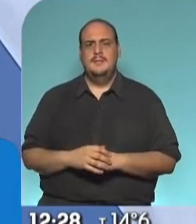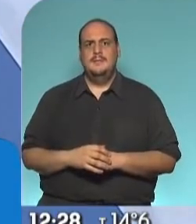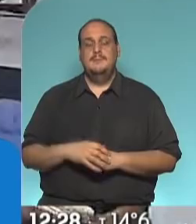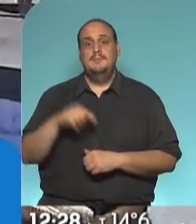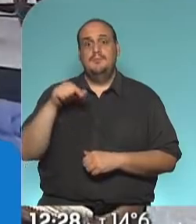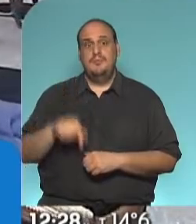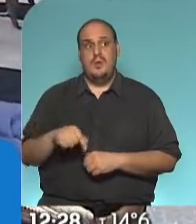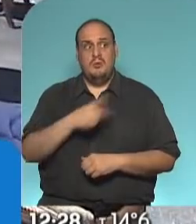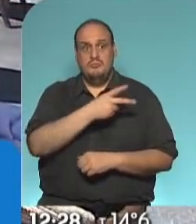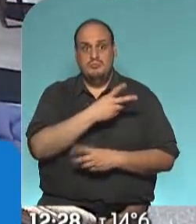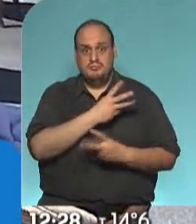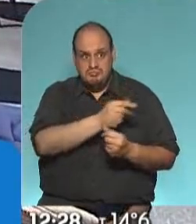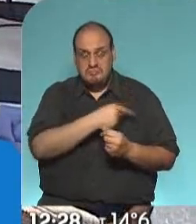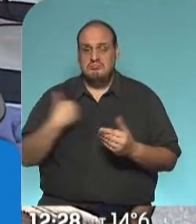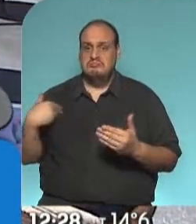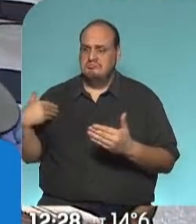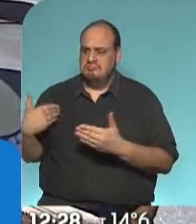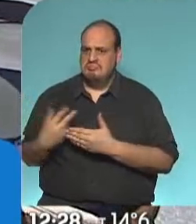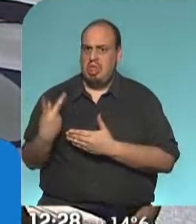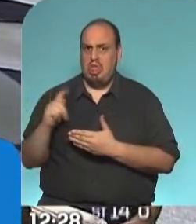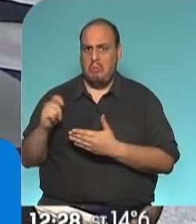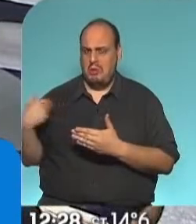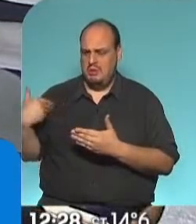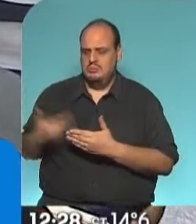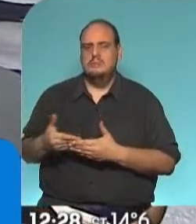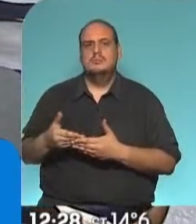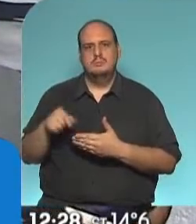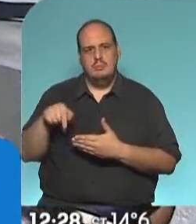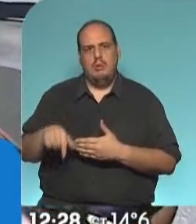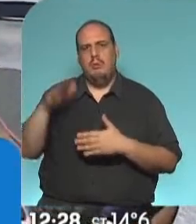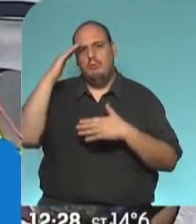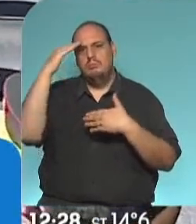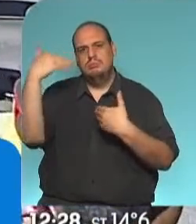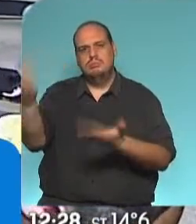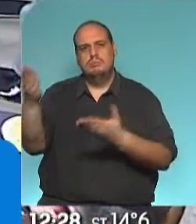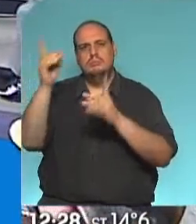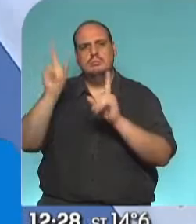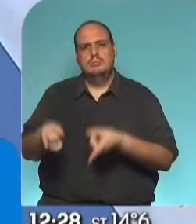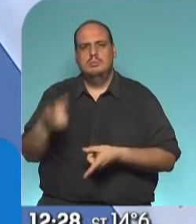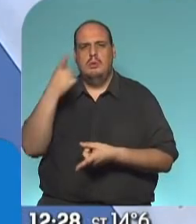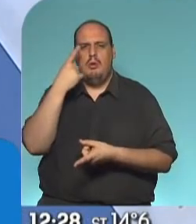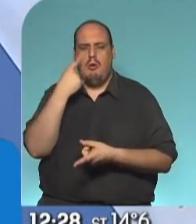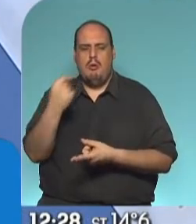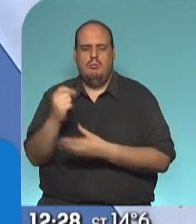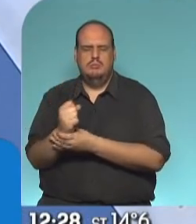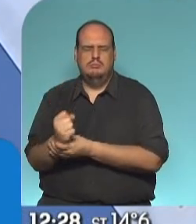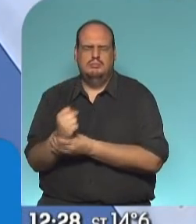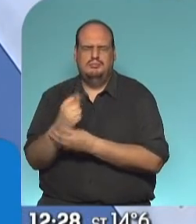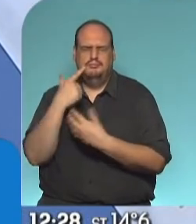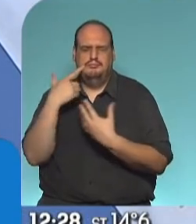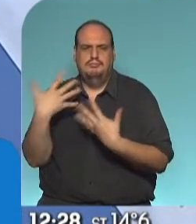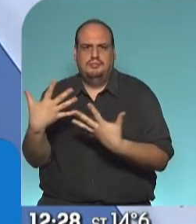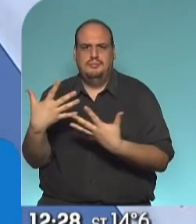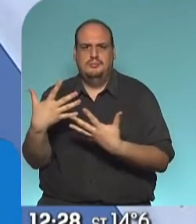Y hoy, 2 meses más tarde, tengo la oportunidad de homenajear a otro hombre inmenso, que